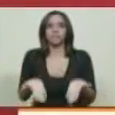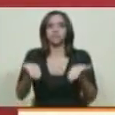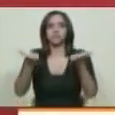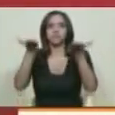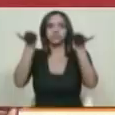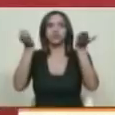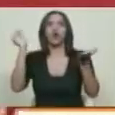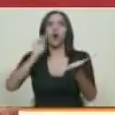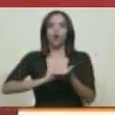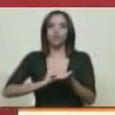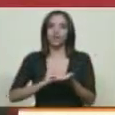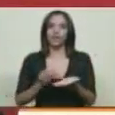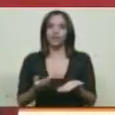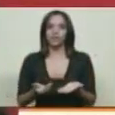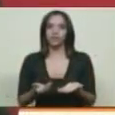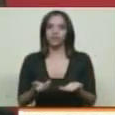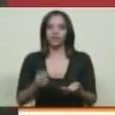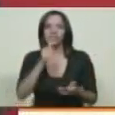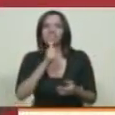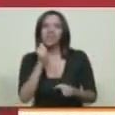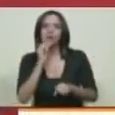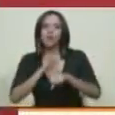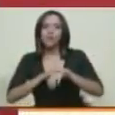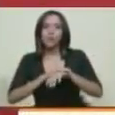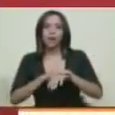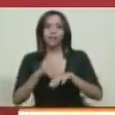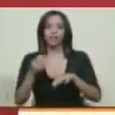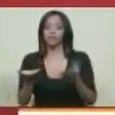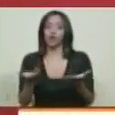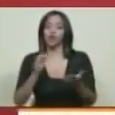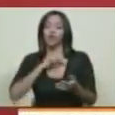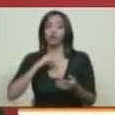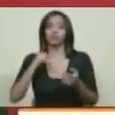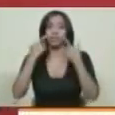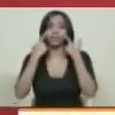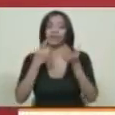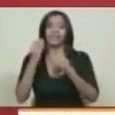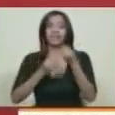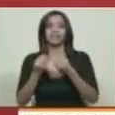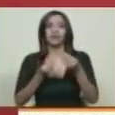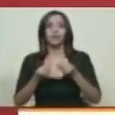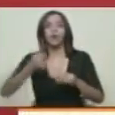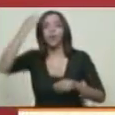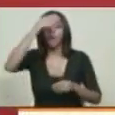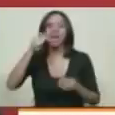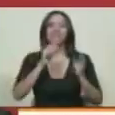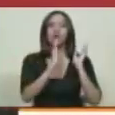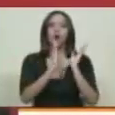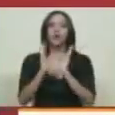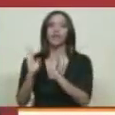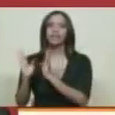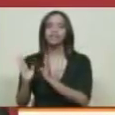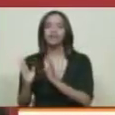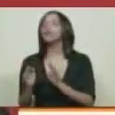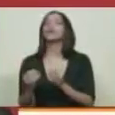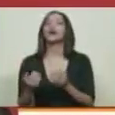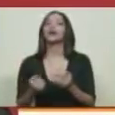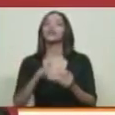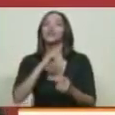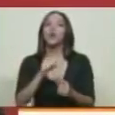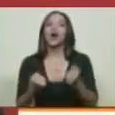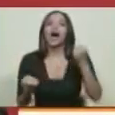vez. Entonces, ¿de quién es culpa? ¿El Estado? No, ya que nosotros tenemos que ver qué hacemos. Pueblo organizado, no. Apoyo